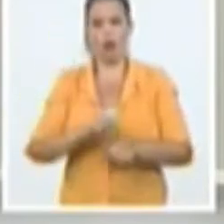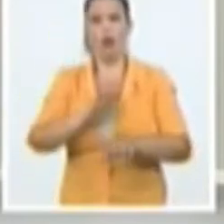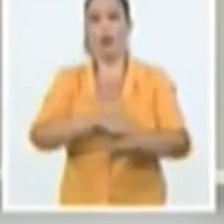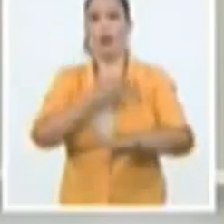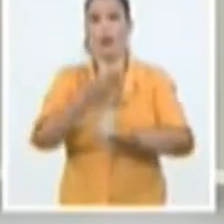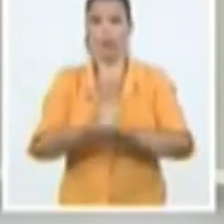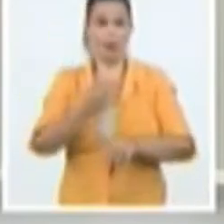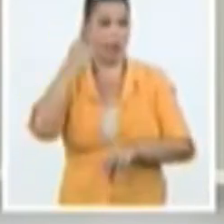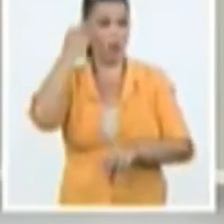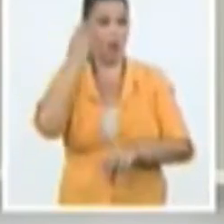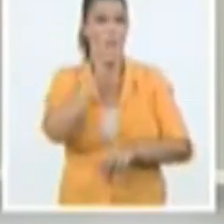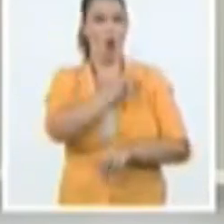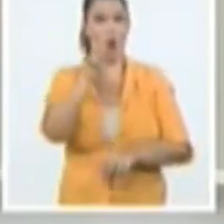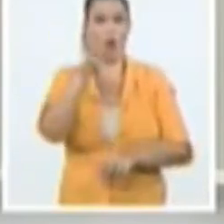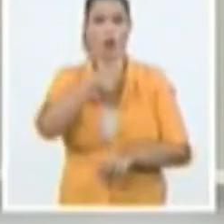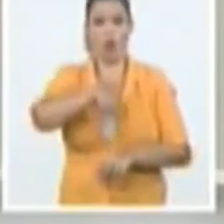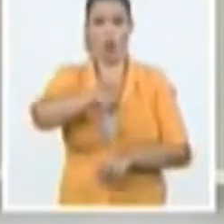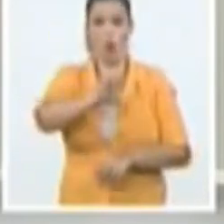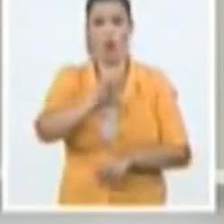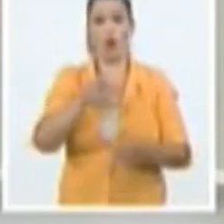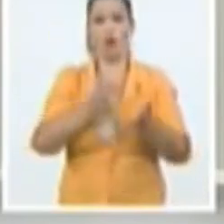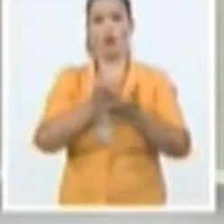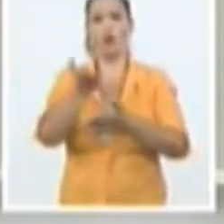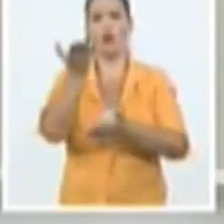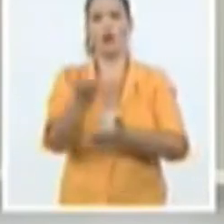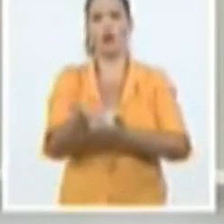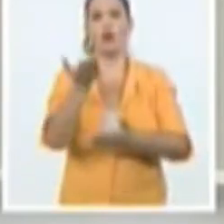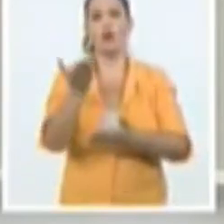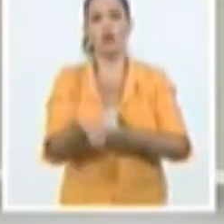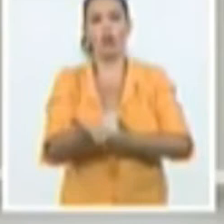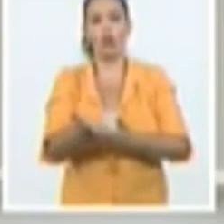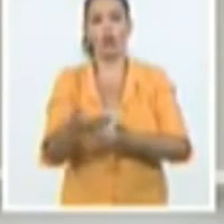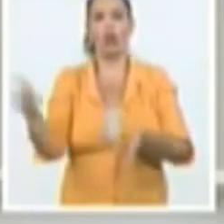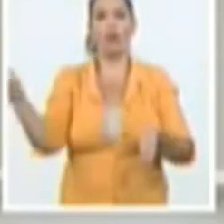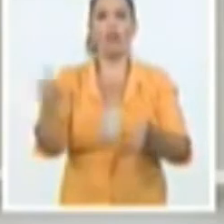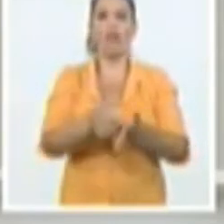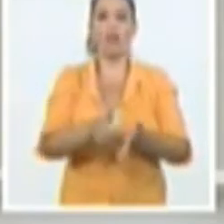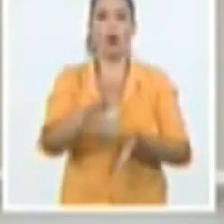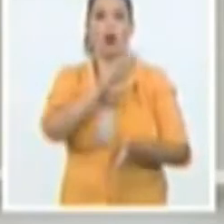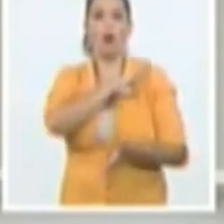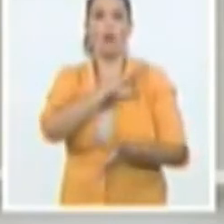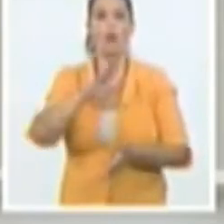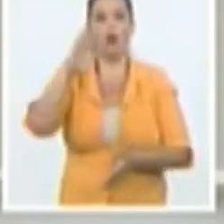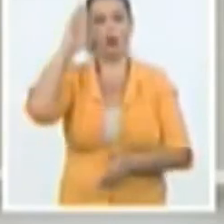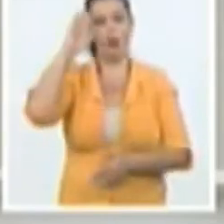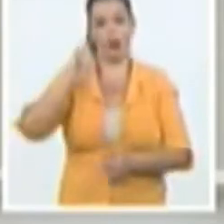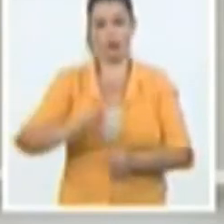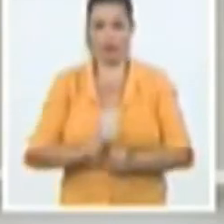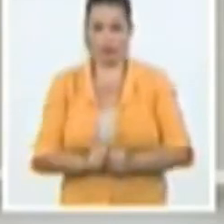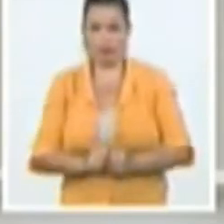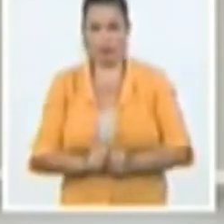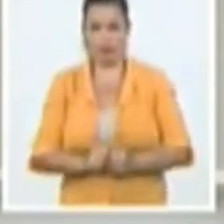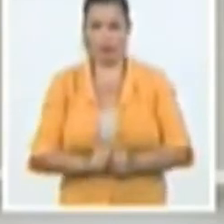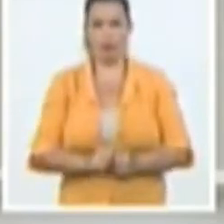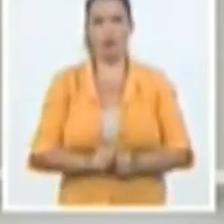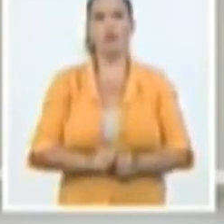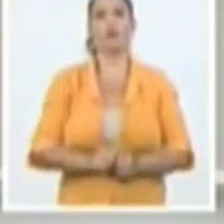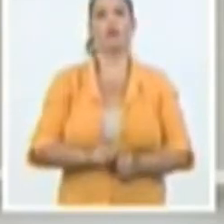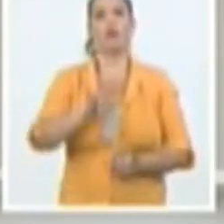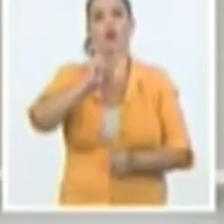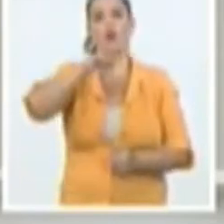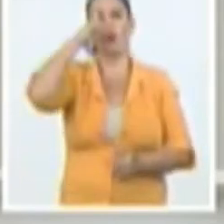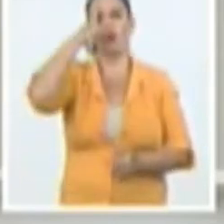una intervención militar en Cuba. La USAID y el Departamento de Estado le han otorgado a la